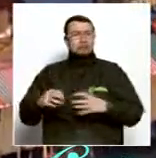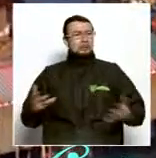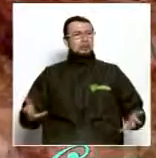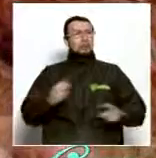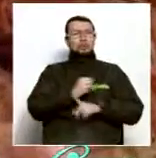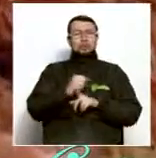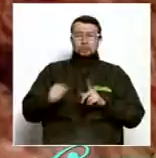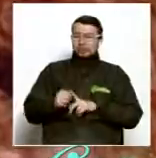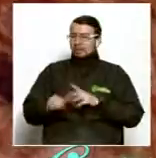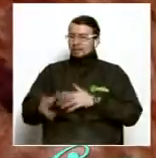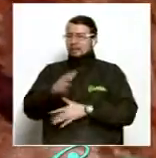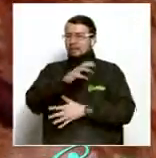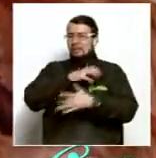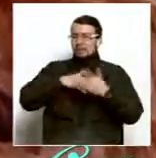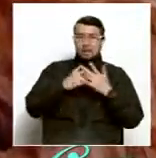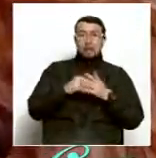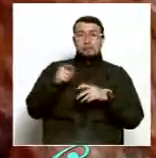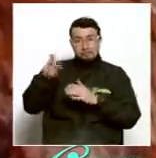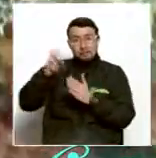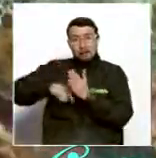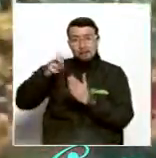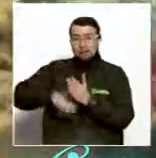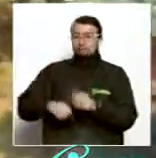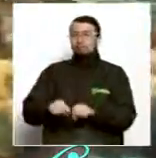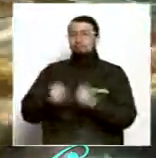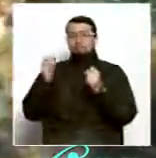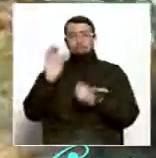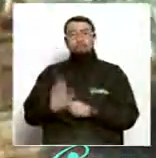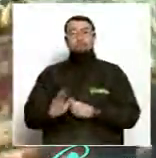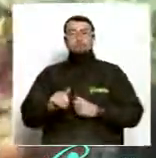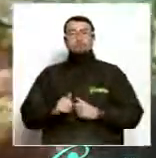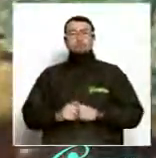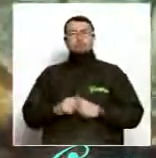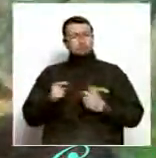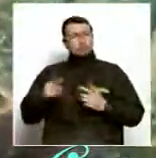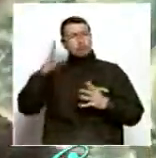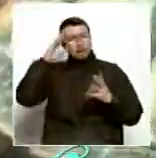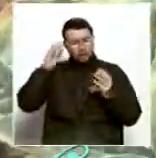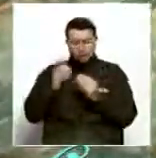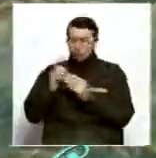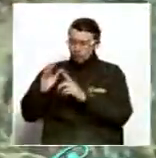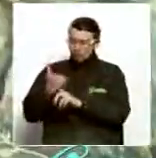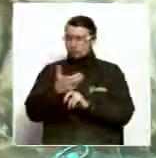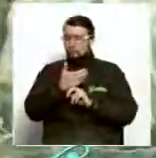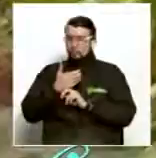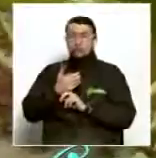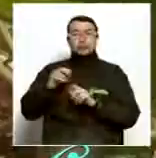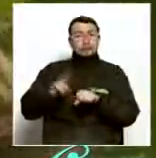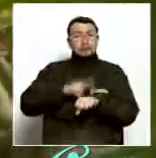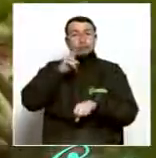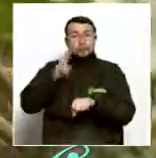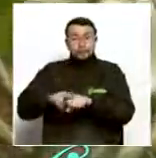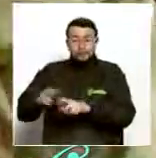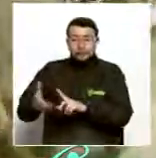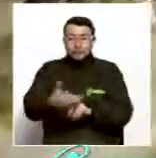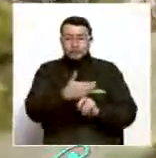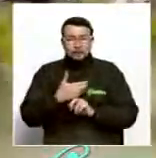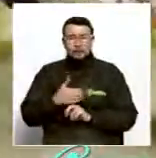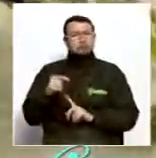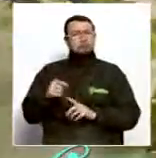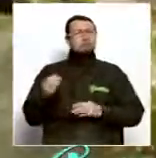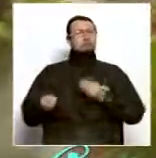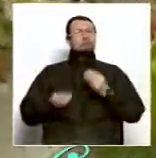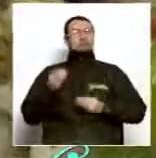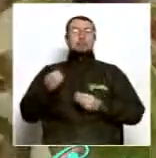y ambiental en los lugares donde se realiza. Hagamos el pacto por la protección de la naturaleza. Se trata de cambiar